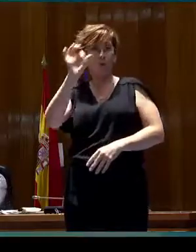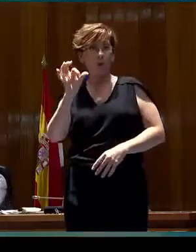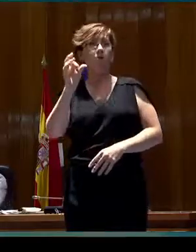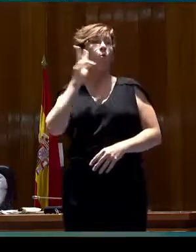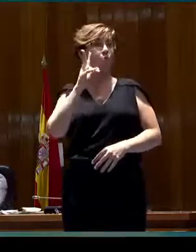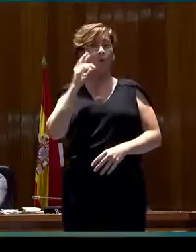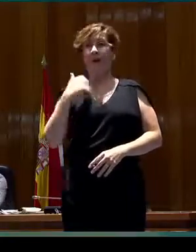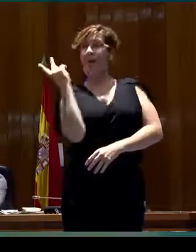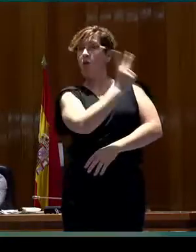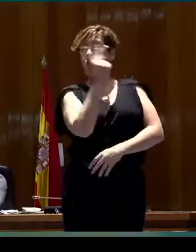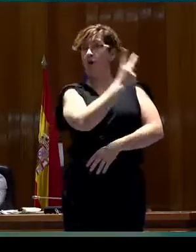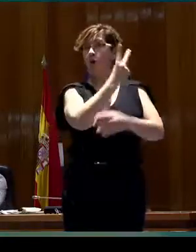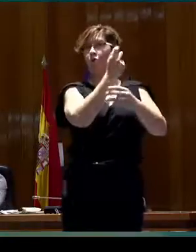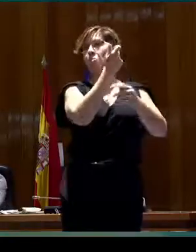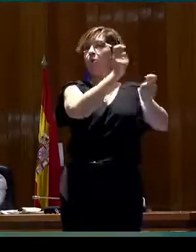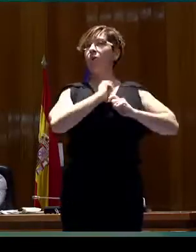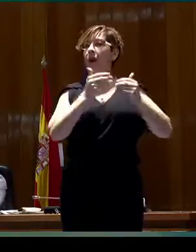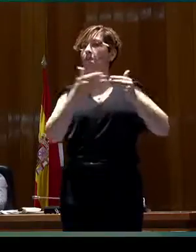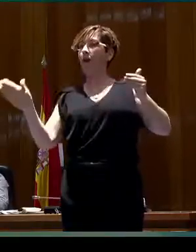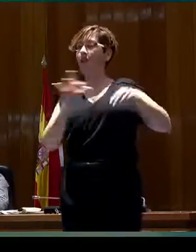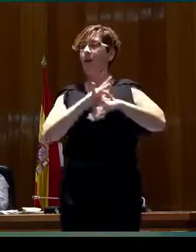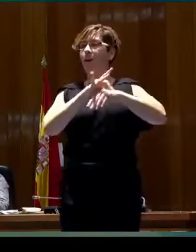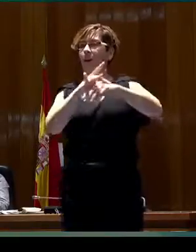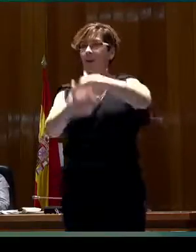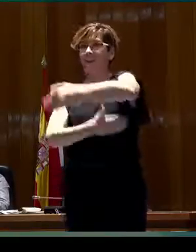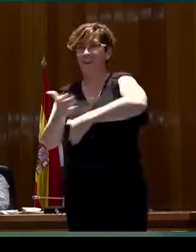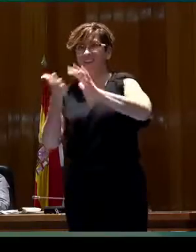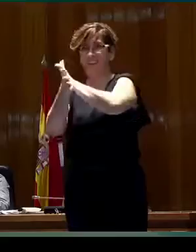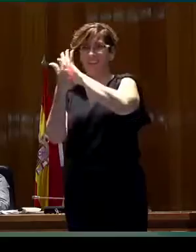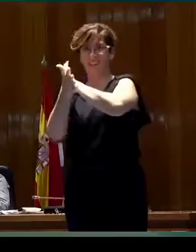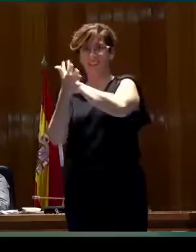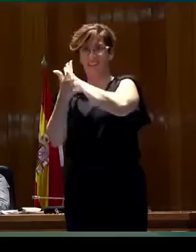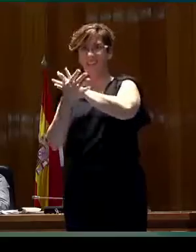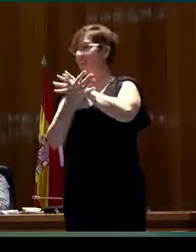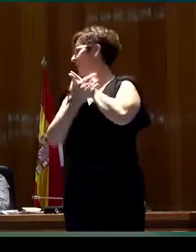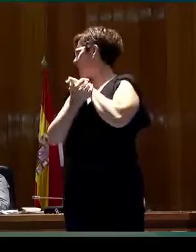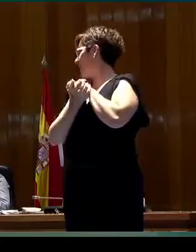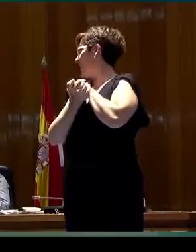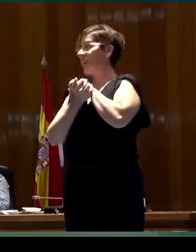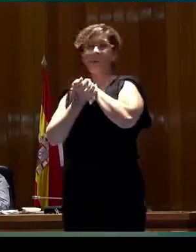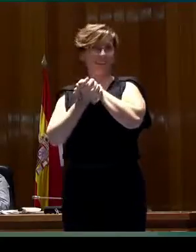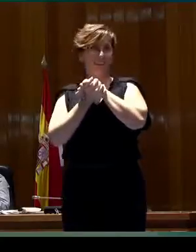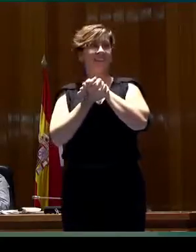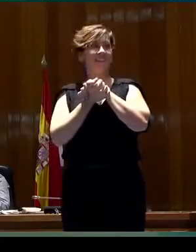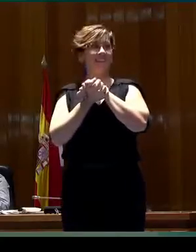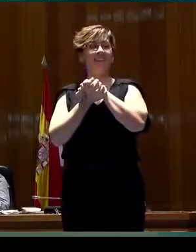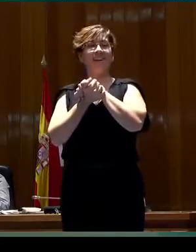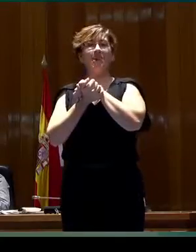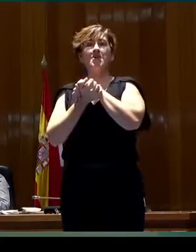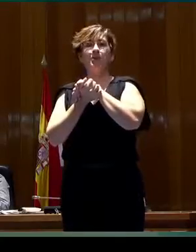Úrsula me mostraron el camino perfectamente. Perdón, Úrsula, que era la que conocía más que a Lourdes, pero de repente se me